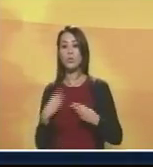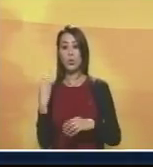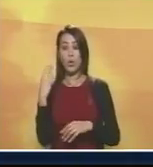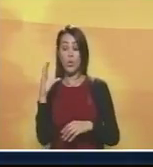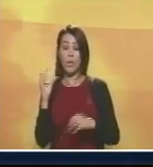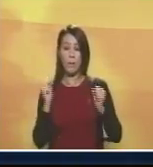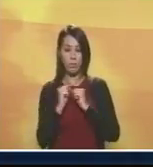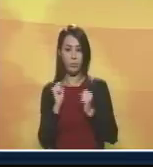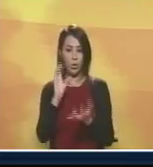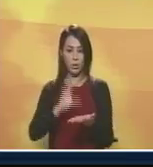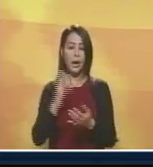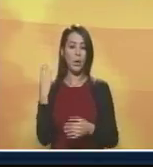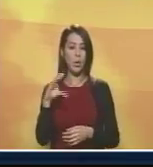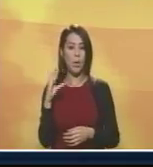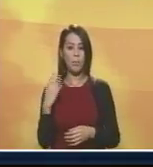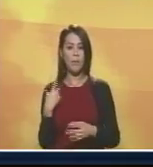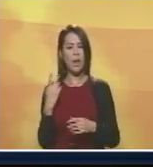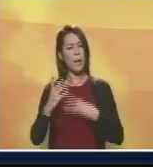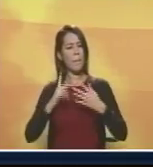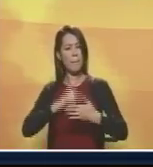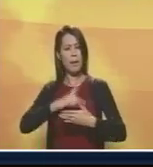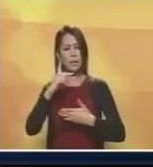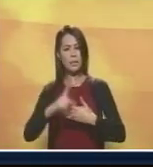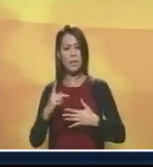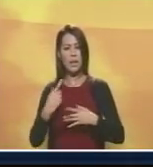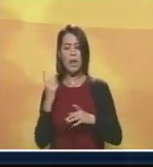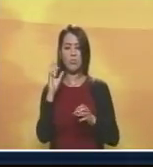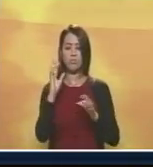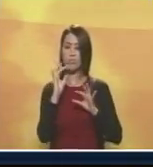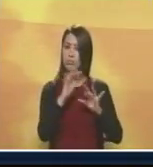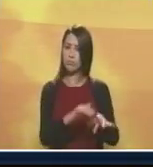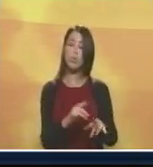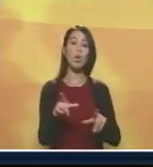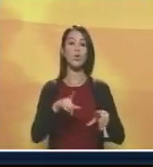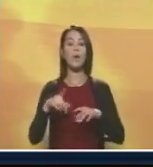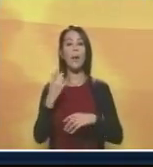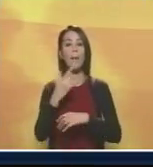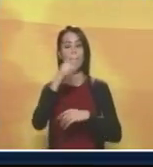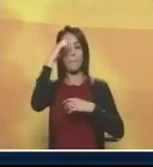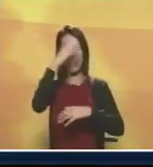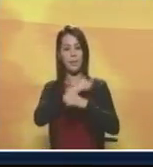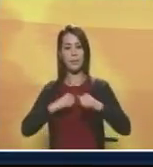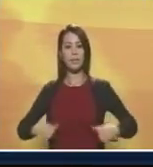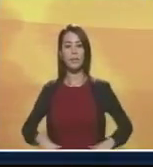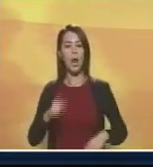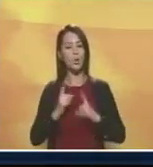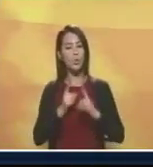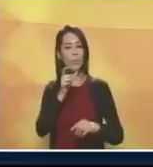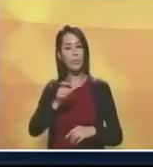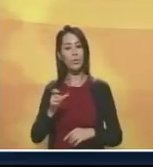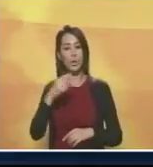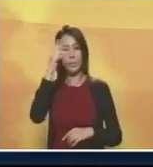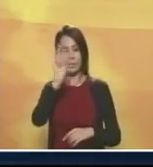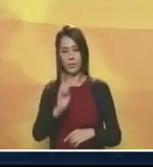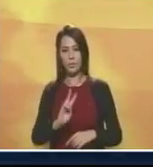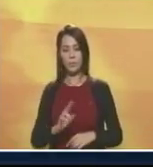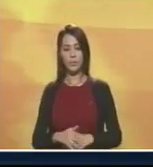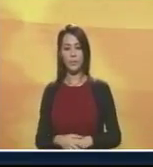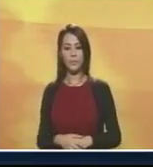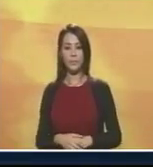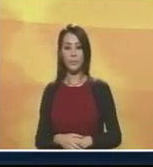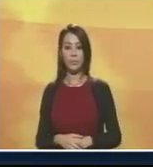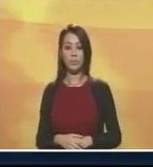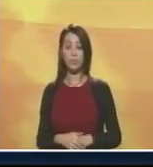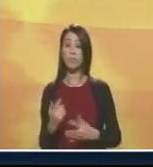Bogotá se planea una intervención militar contra Venezuela, como han afirmado funcionarios venezolanos. Tenemos suficientes problemas en